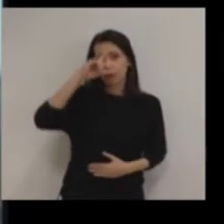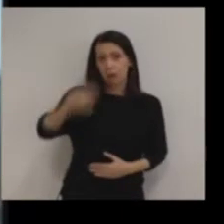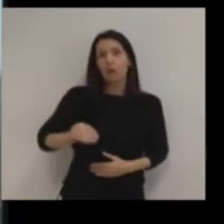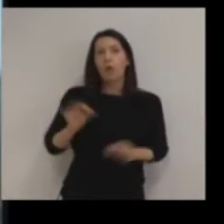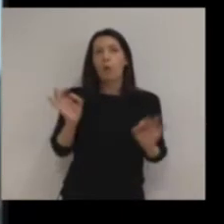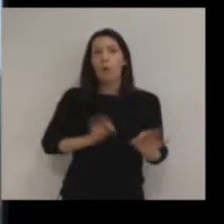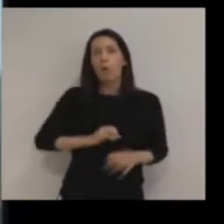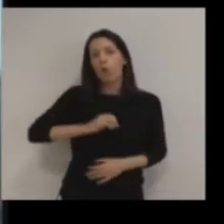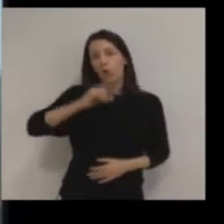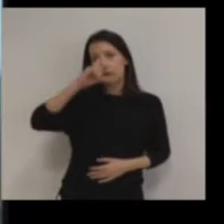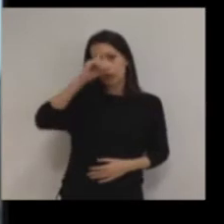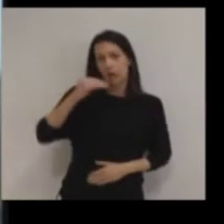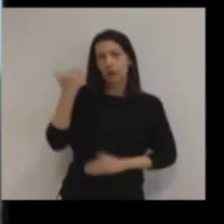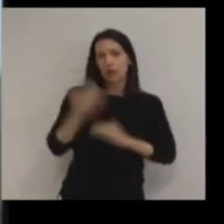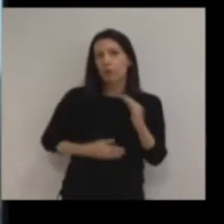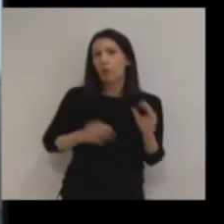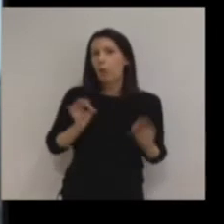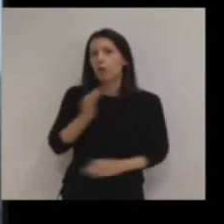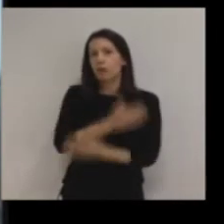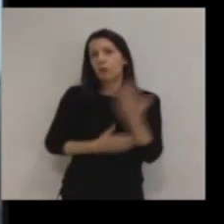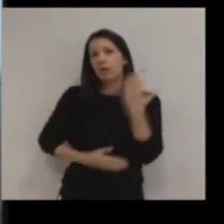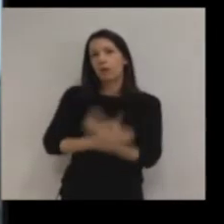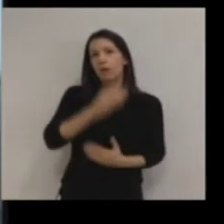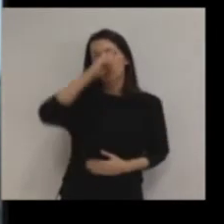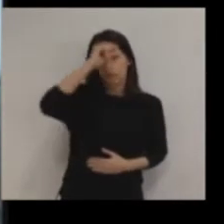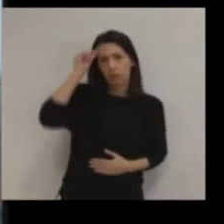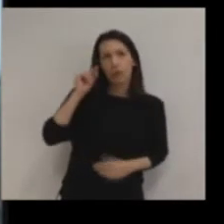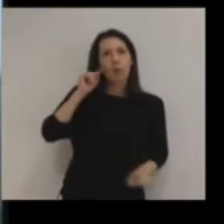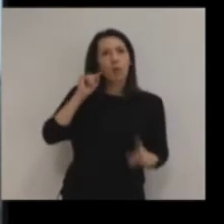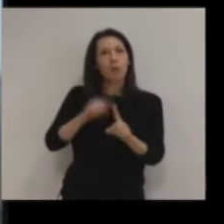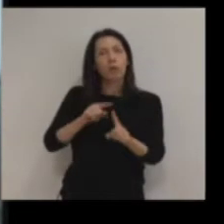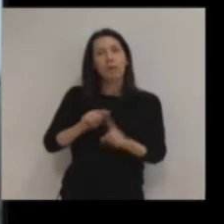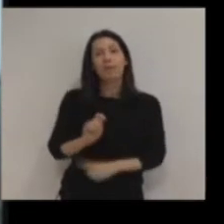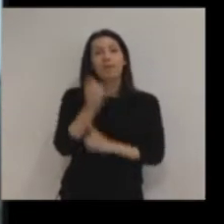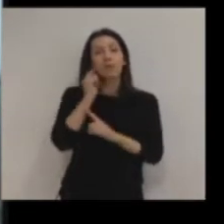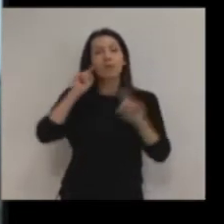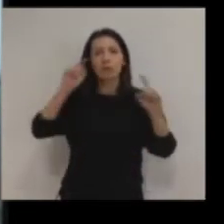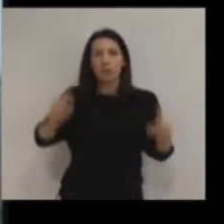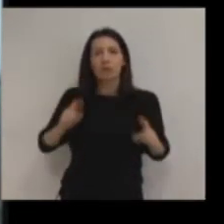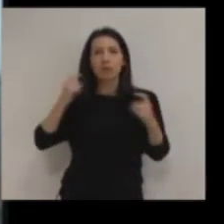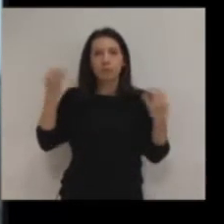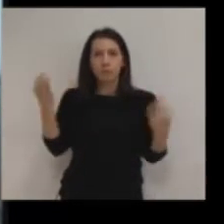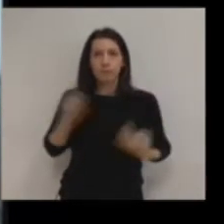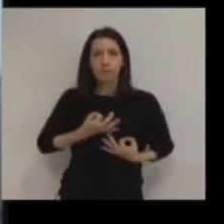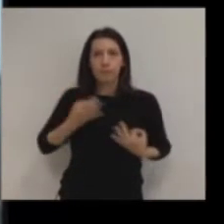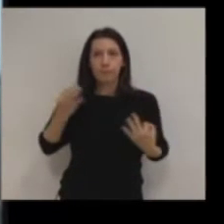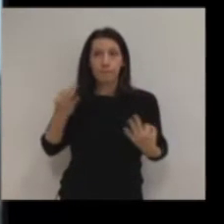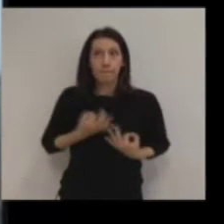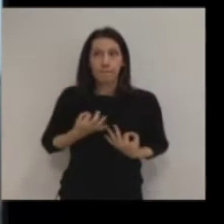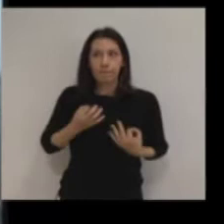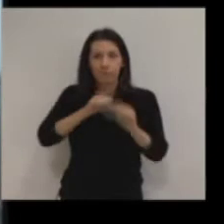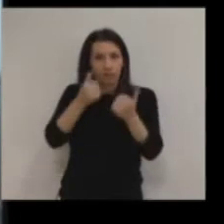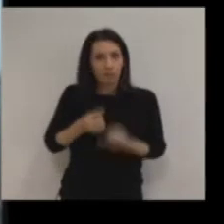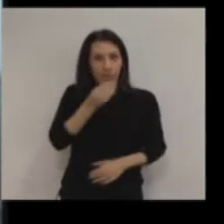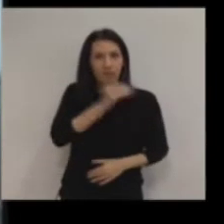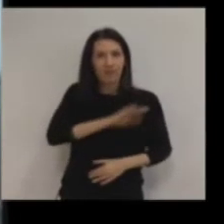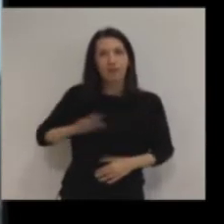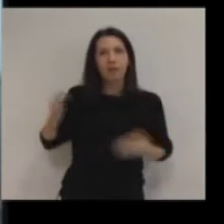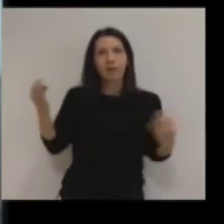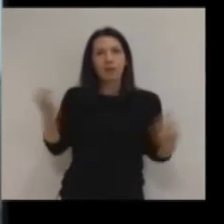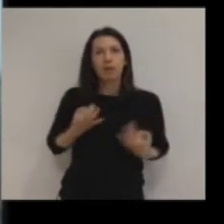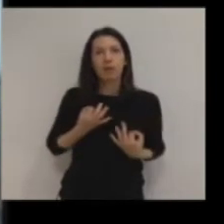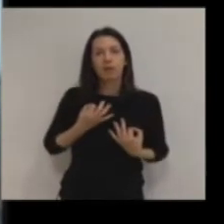inteligencia del límite o discapacidad mental, para conseguir o tratar de hacer llegar en la mejor forma posible